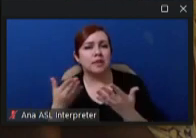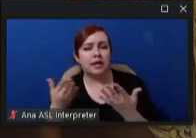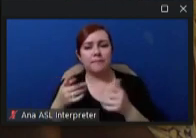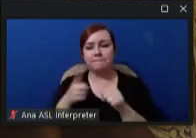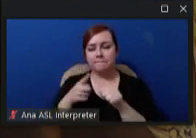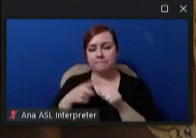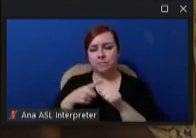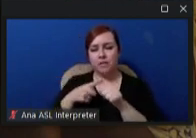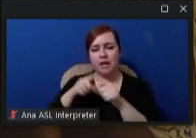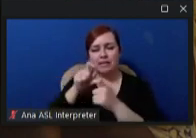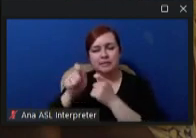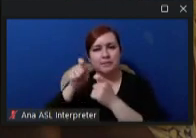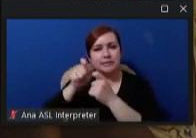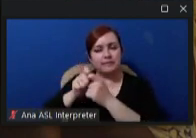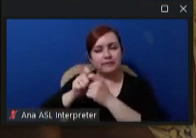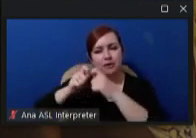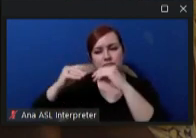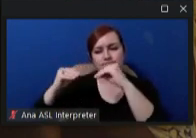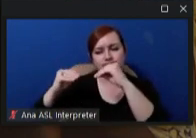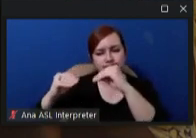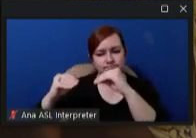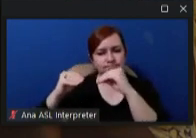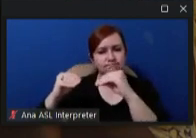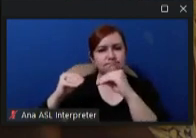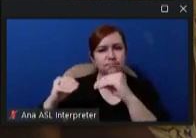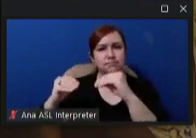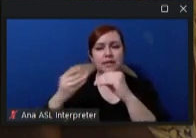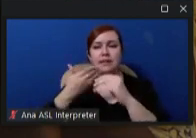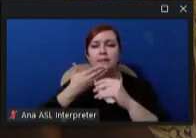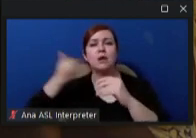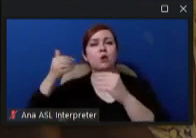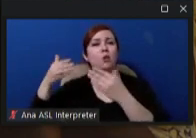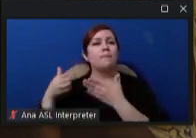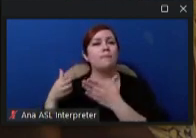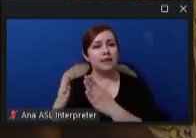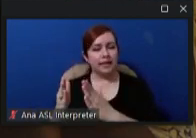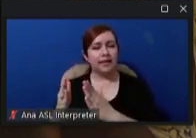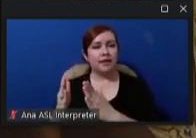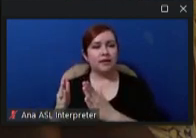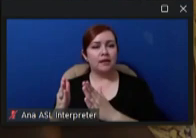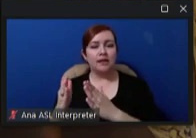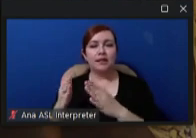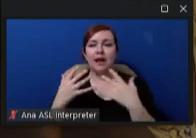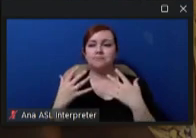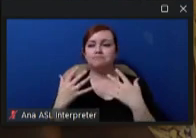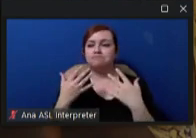particulares que condicionen de mejor manera la calidad de vida.